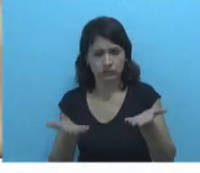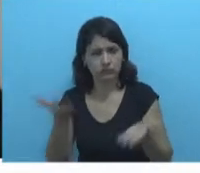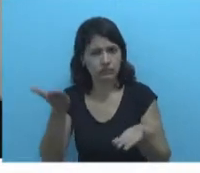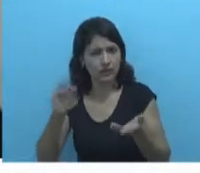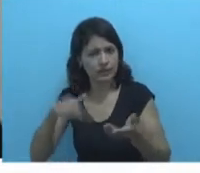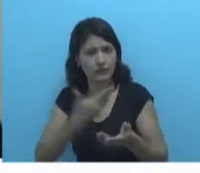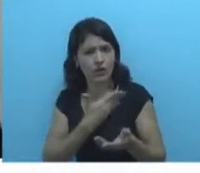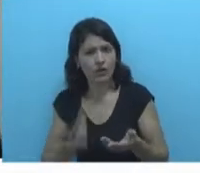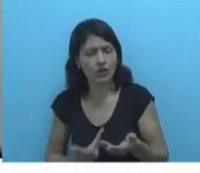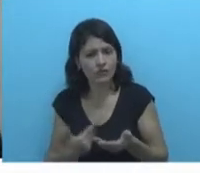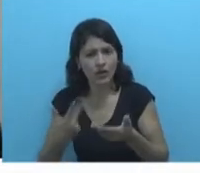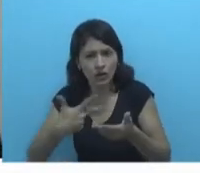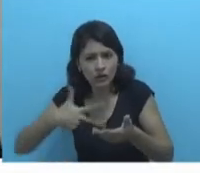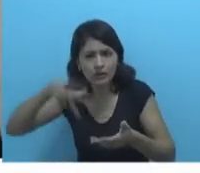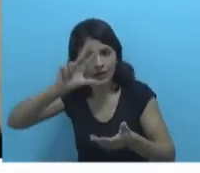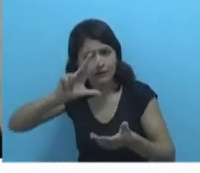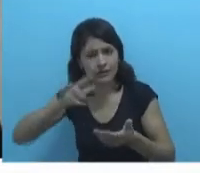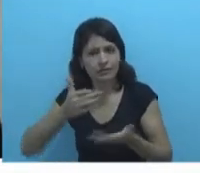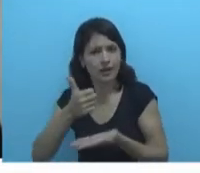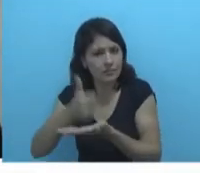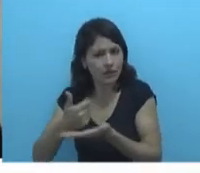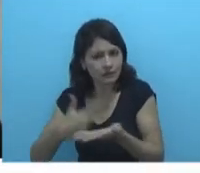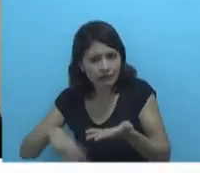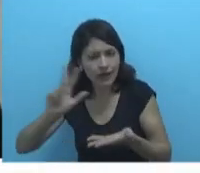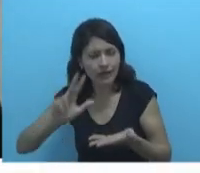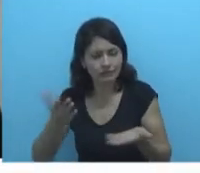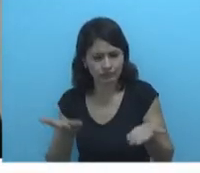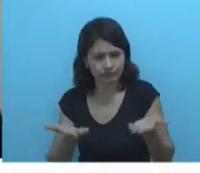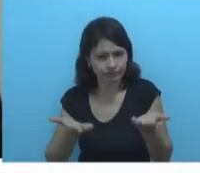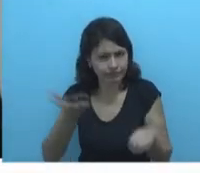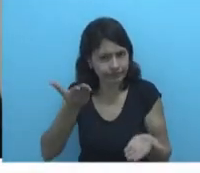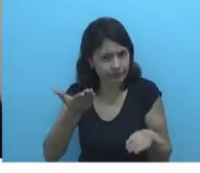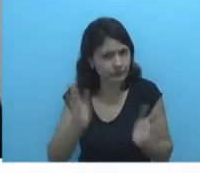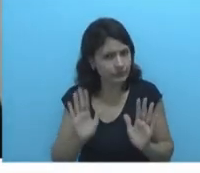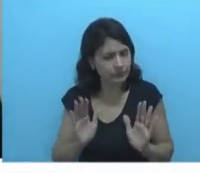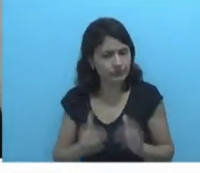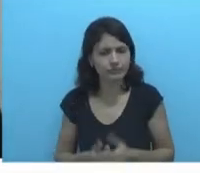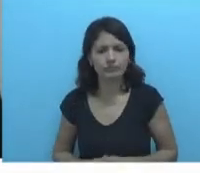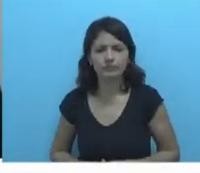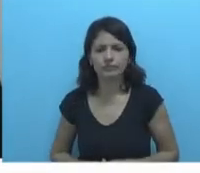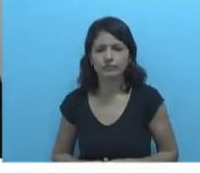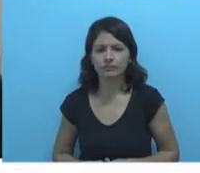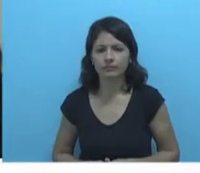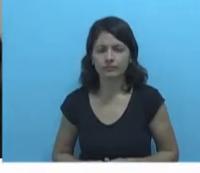ha multiplicado por 3. Entonces, ahora,